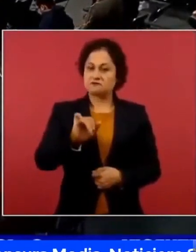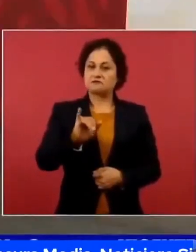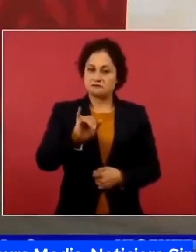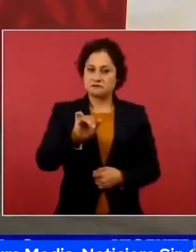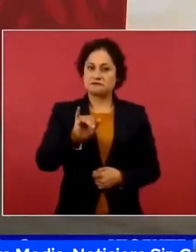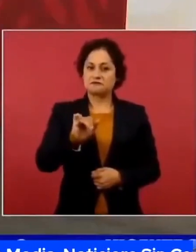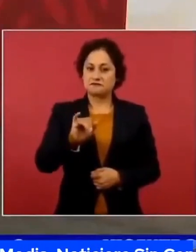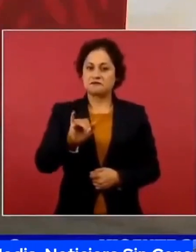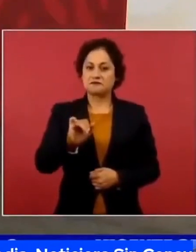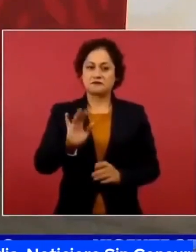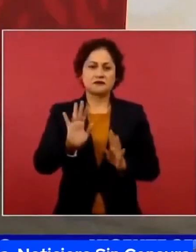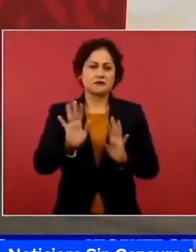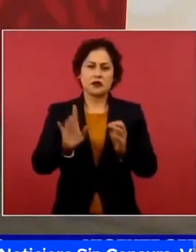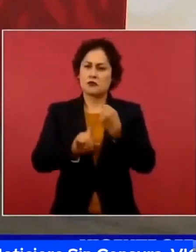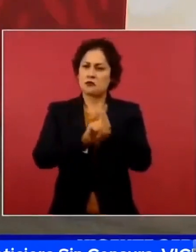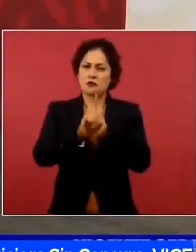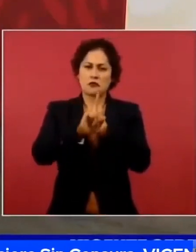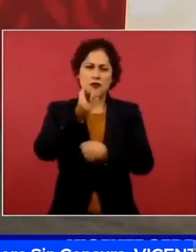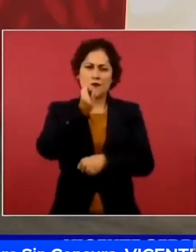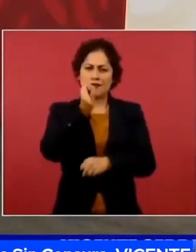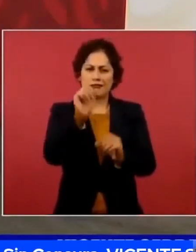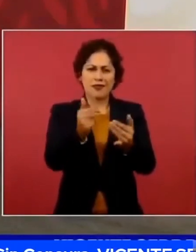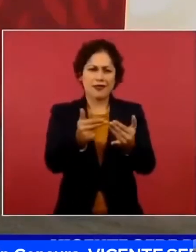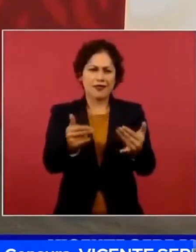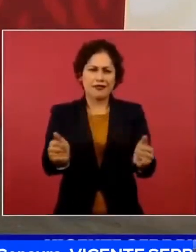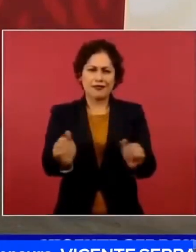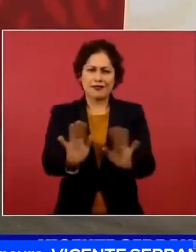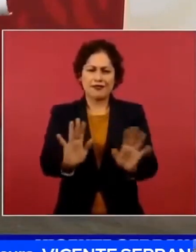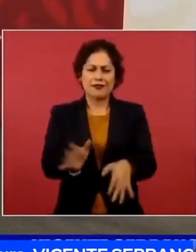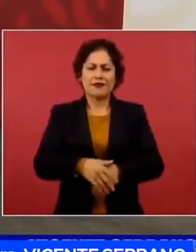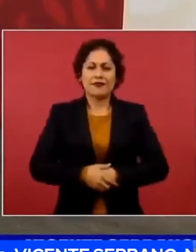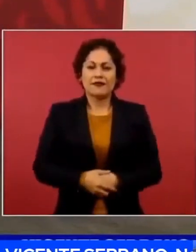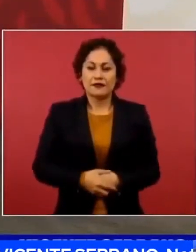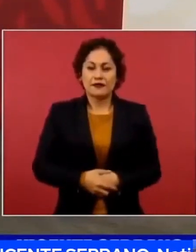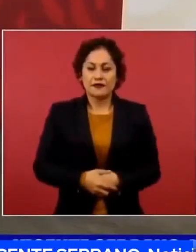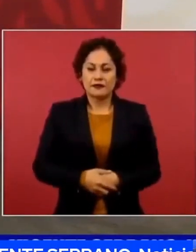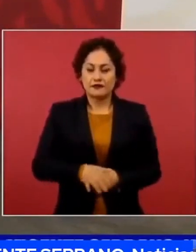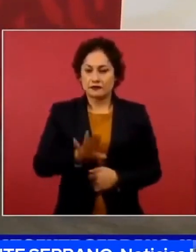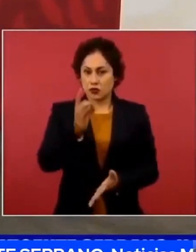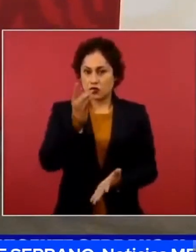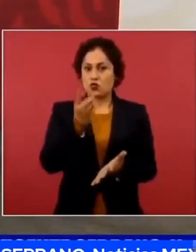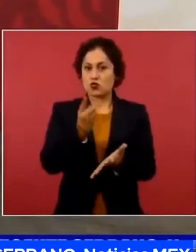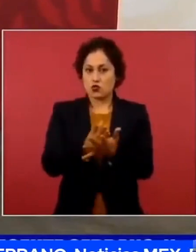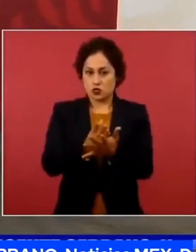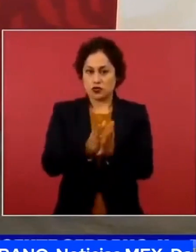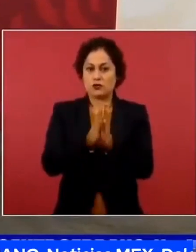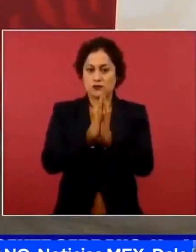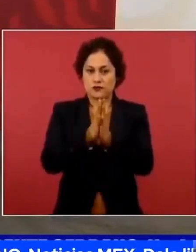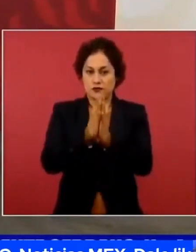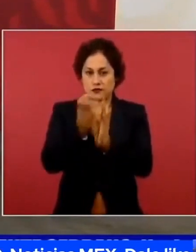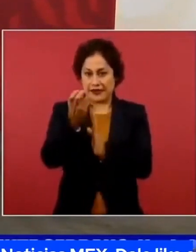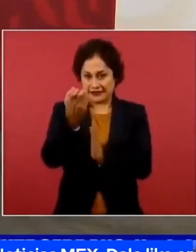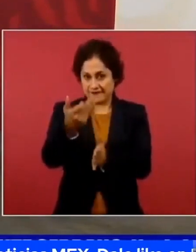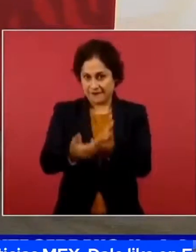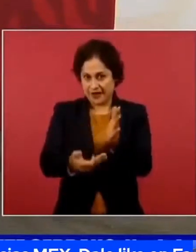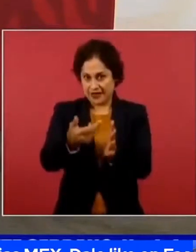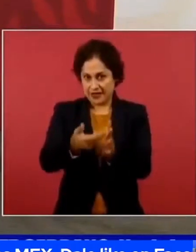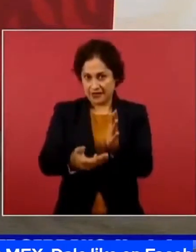Sí, no hay ningún problema, no hay ningún problema, nada más que tenemos ese pendiente.